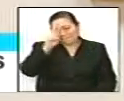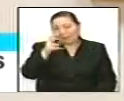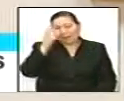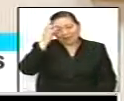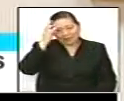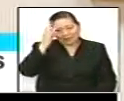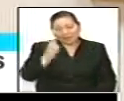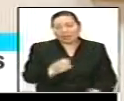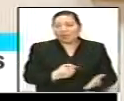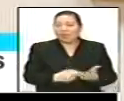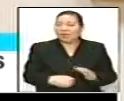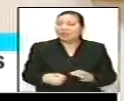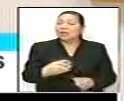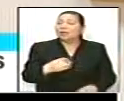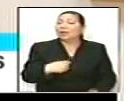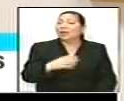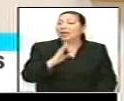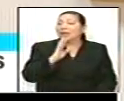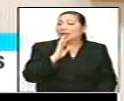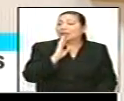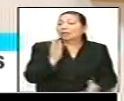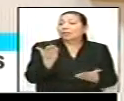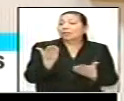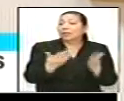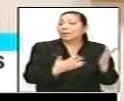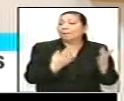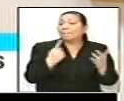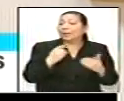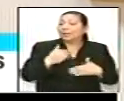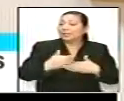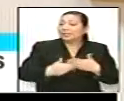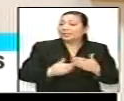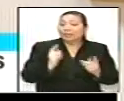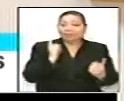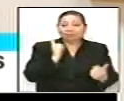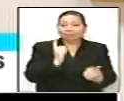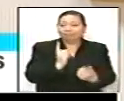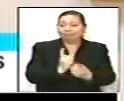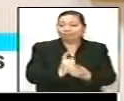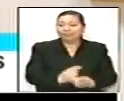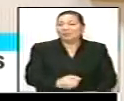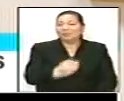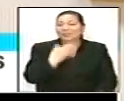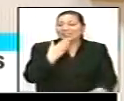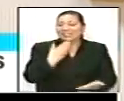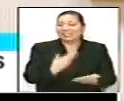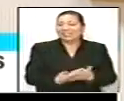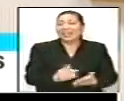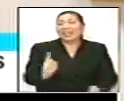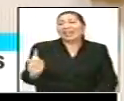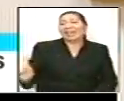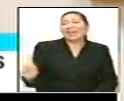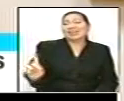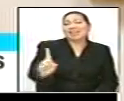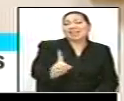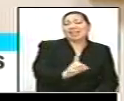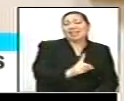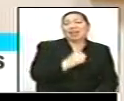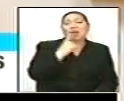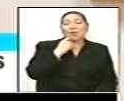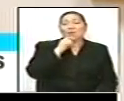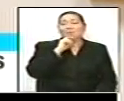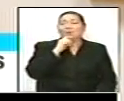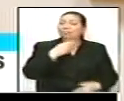Creen en lo que hacen, creen en lo que dicen, y nos dan esperanza para seguir hacia adelante. Muchas gracias a cada uno de los niños, niñas,